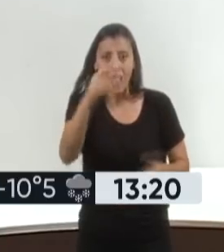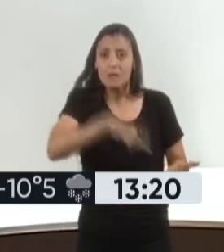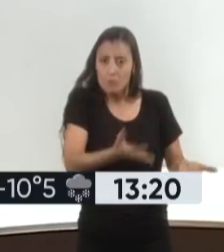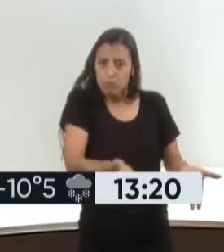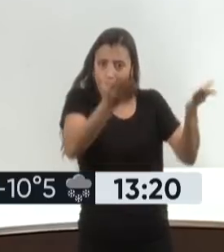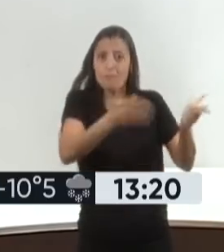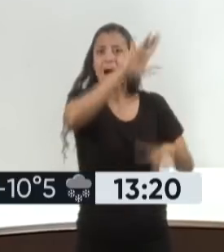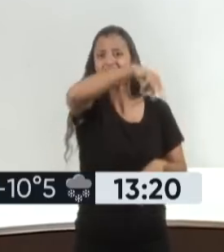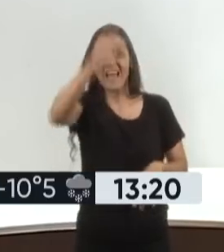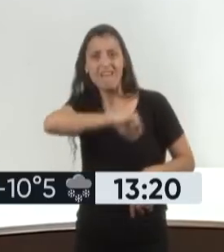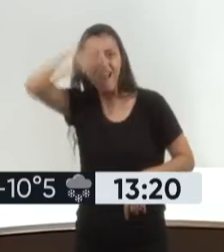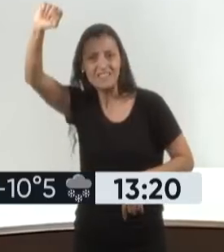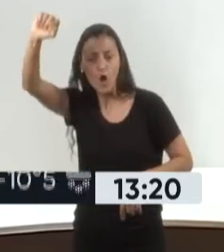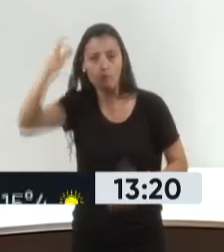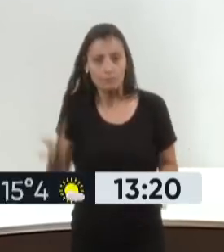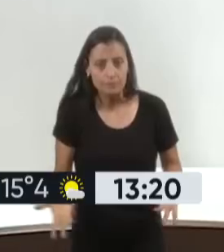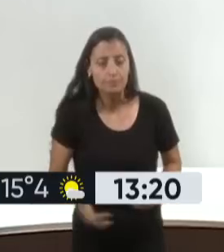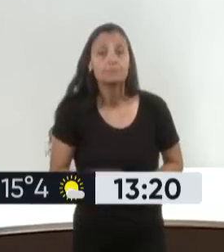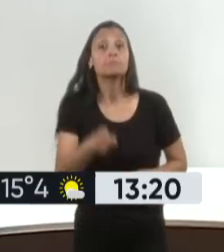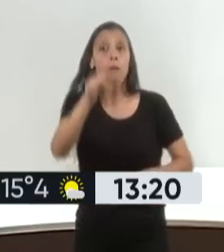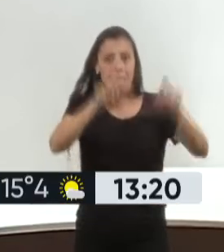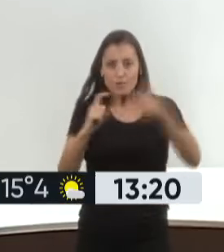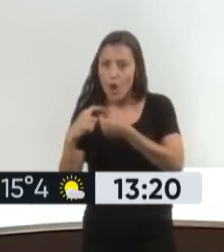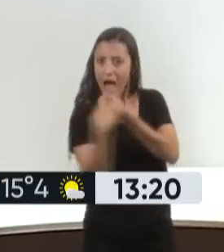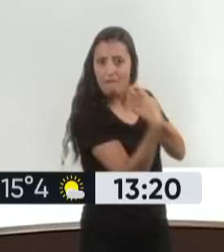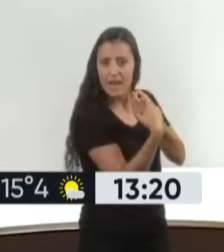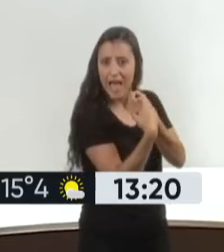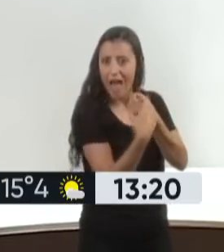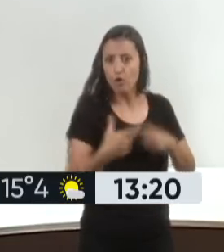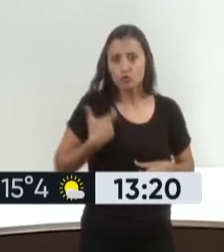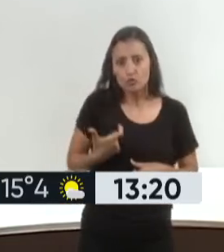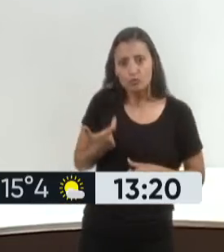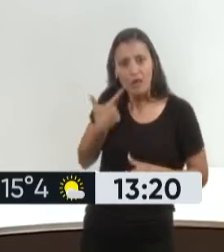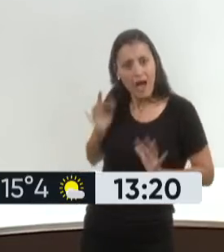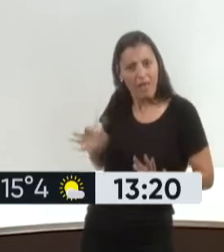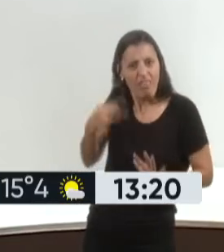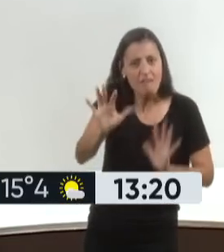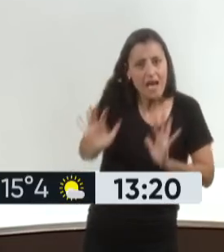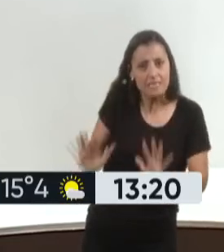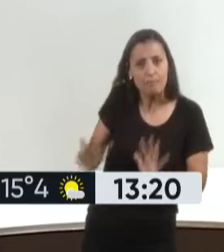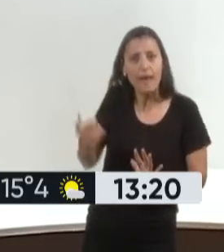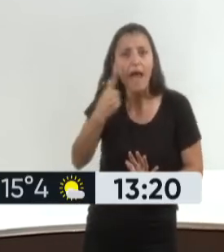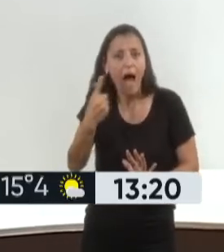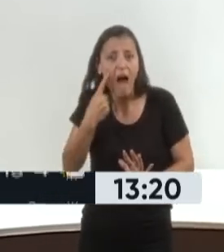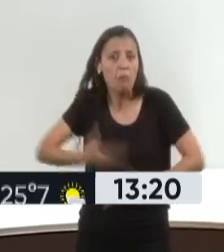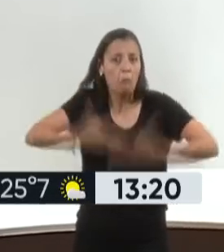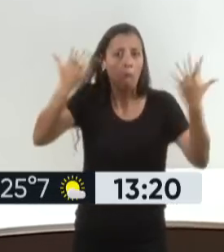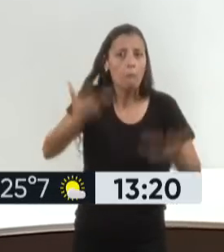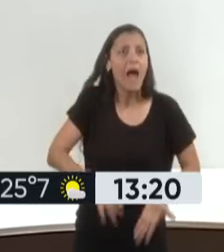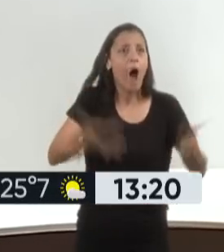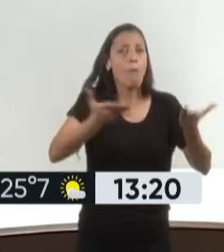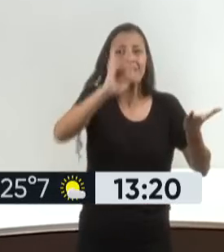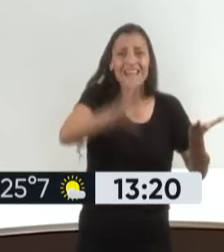de la inflación. El afiliado tiene que esperar que esto transcurra con el libre albedrío o con